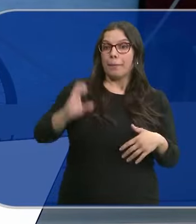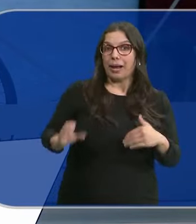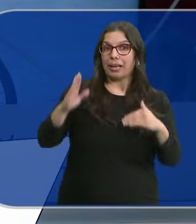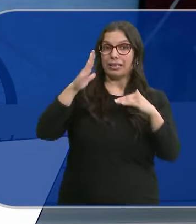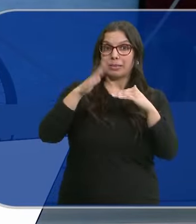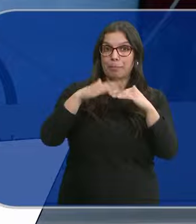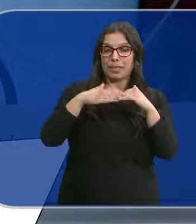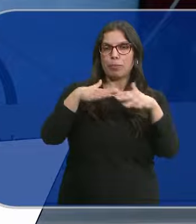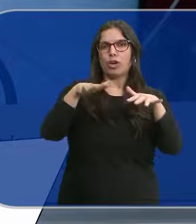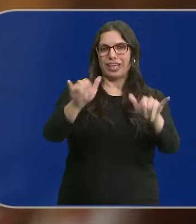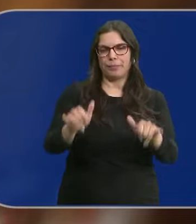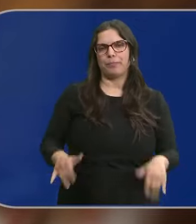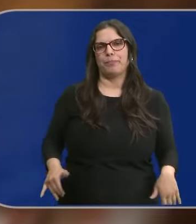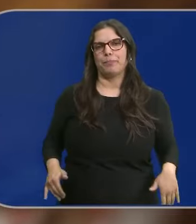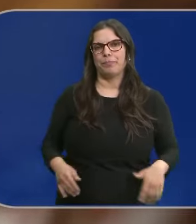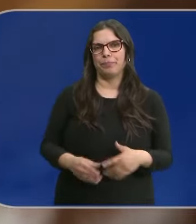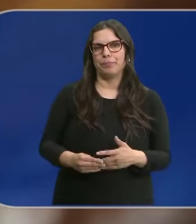salario mínimo.